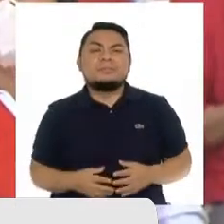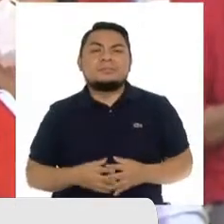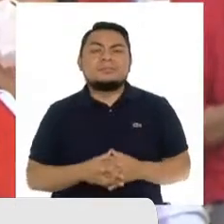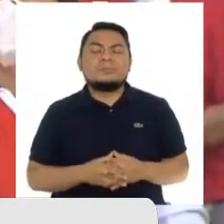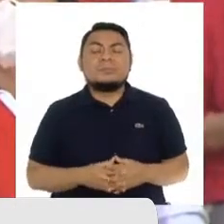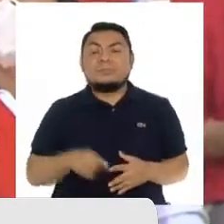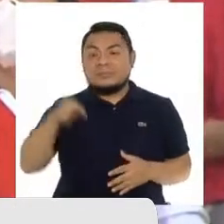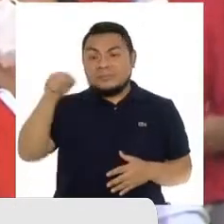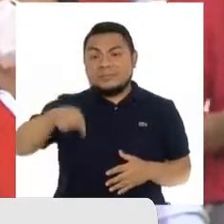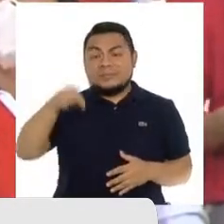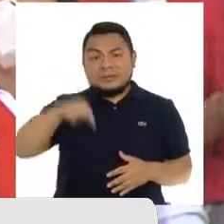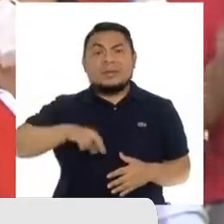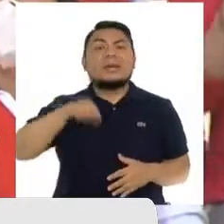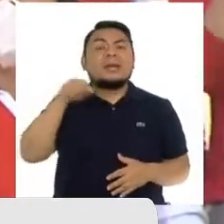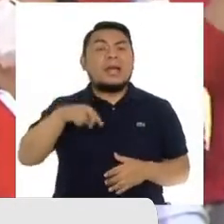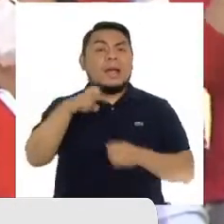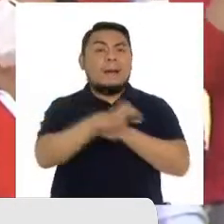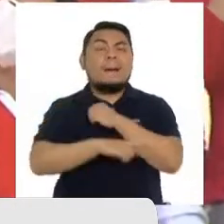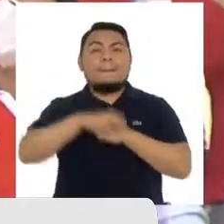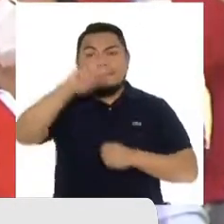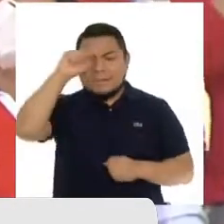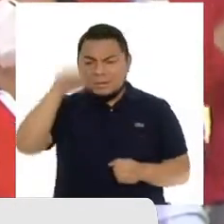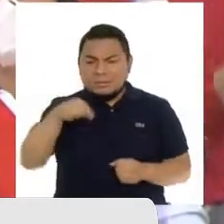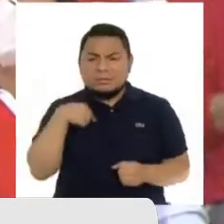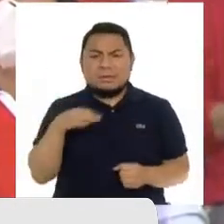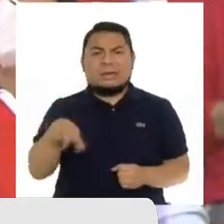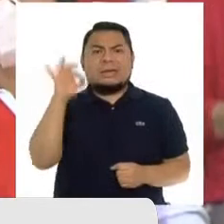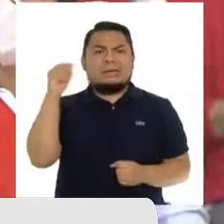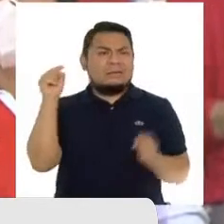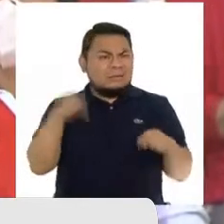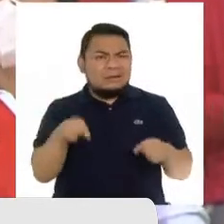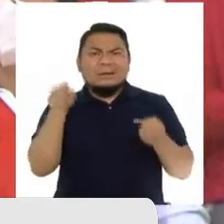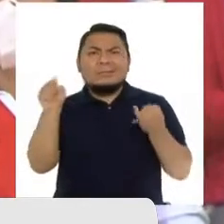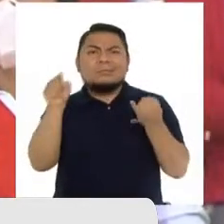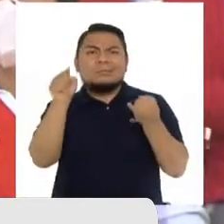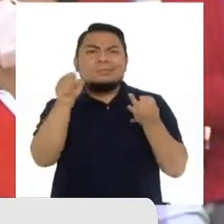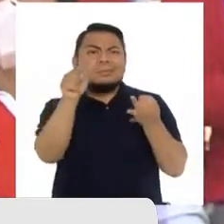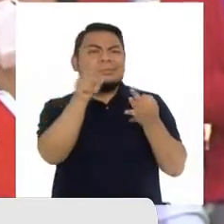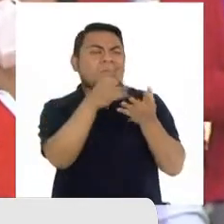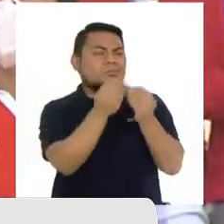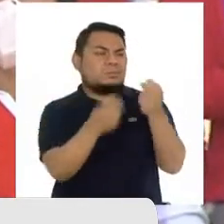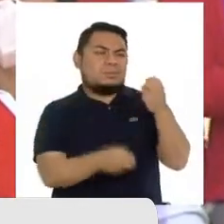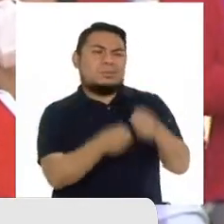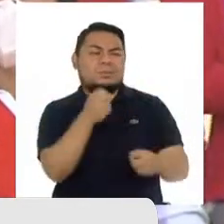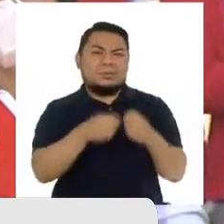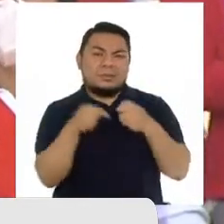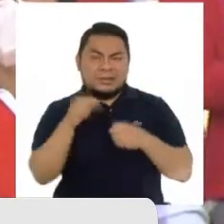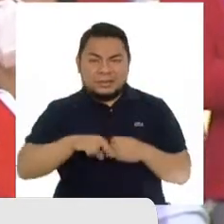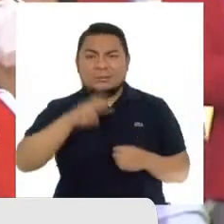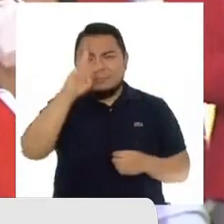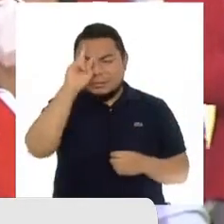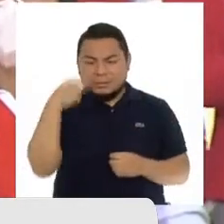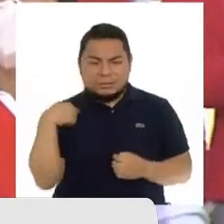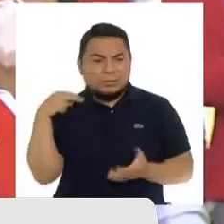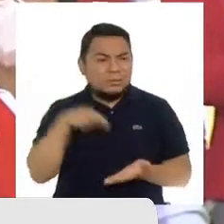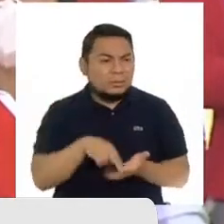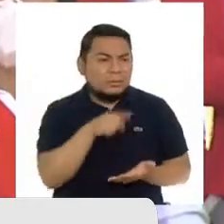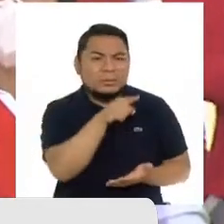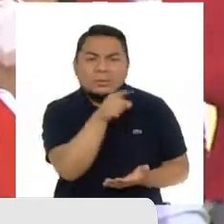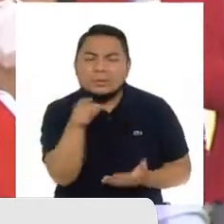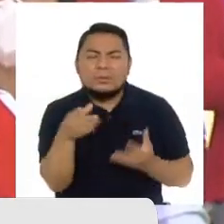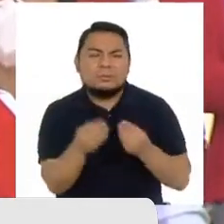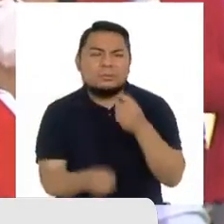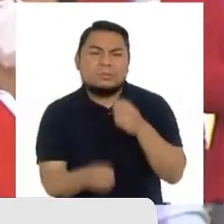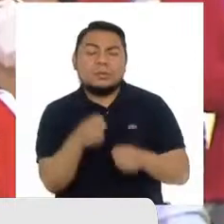este es el país que hemos encontrado ese es el país que hemos recibido desde el primer día que no nos